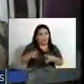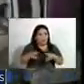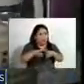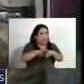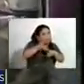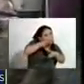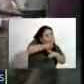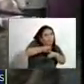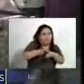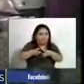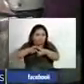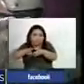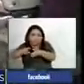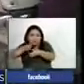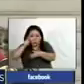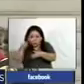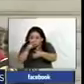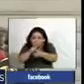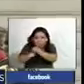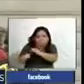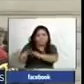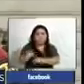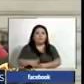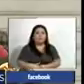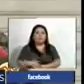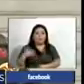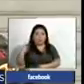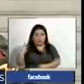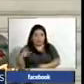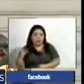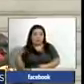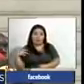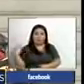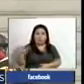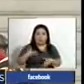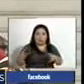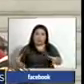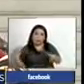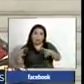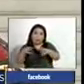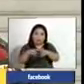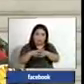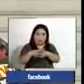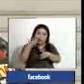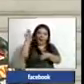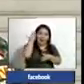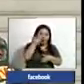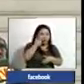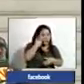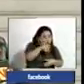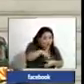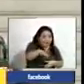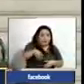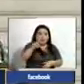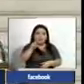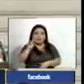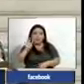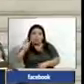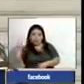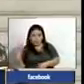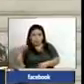puntos ciegos del país. Nosotros fuimos ampliando los puntos permanentes que teníamos de 142